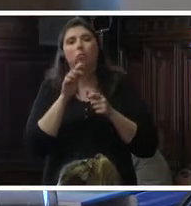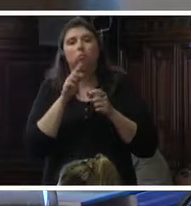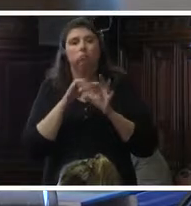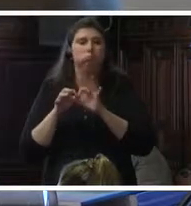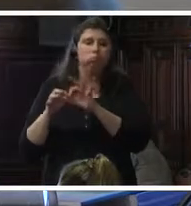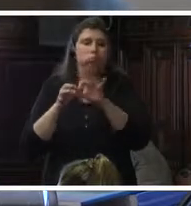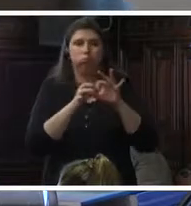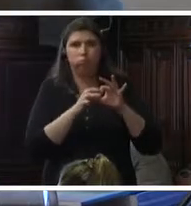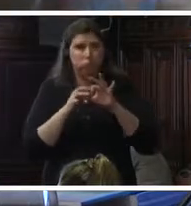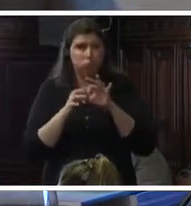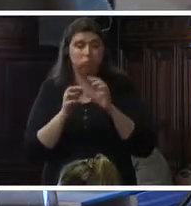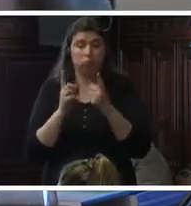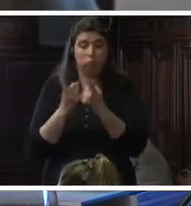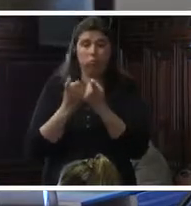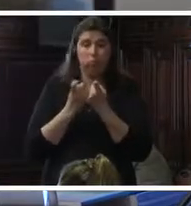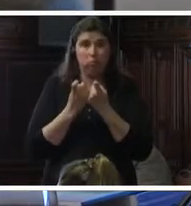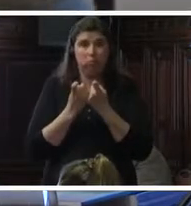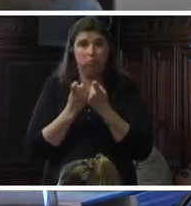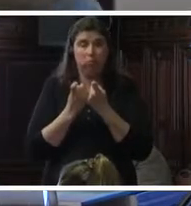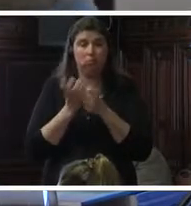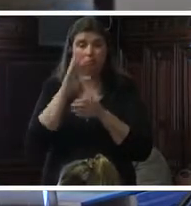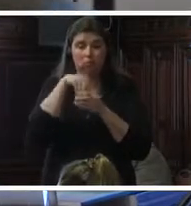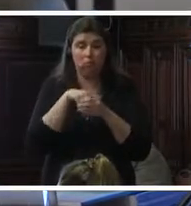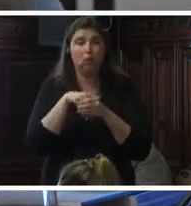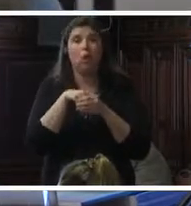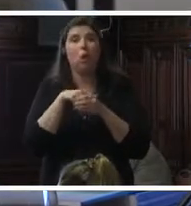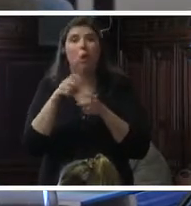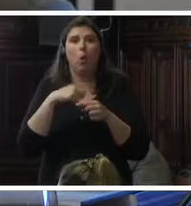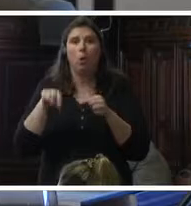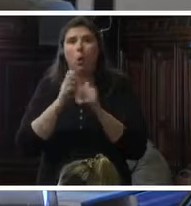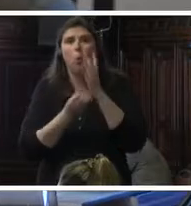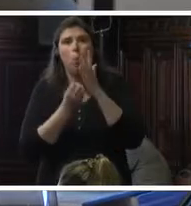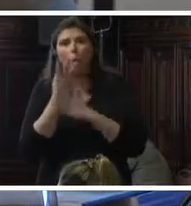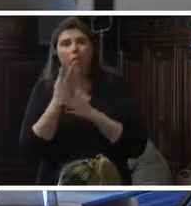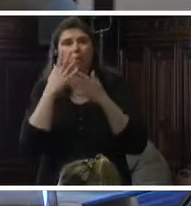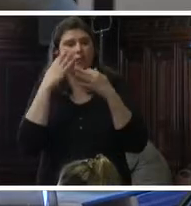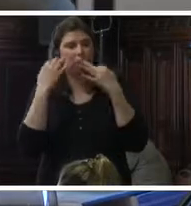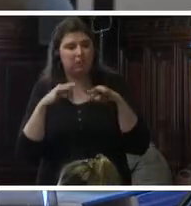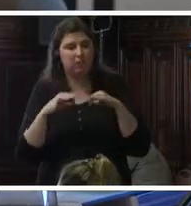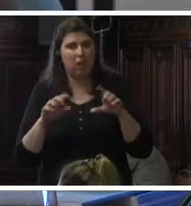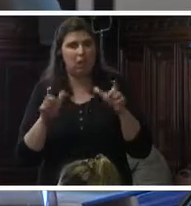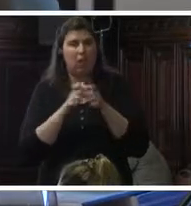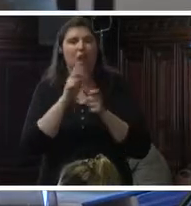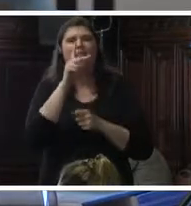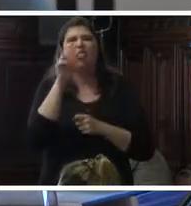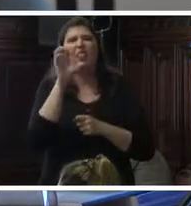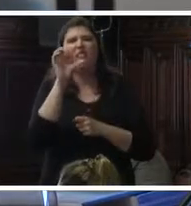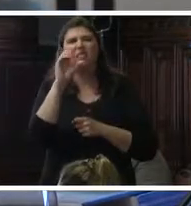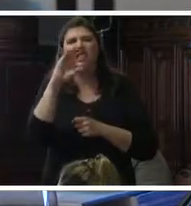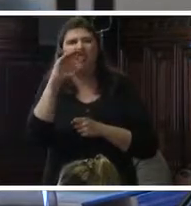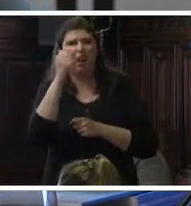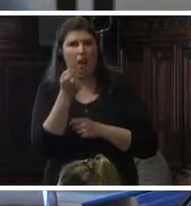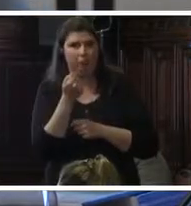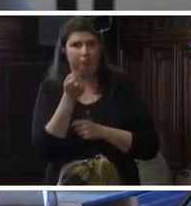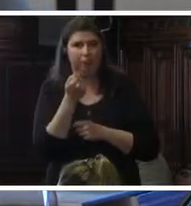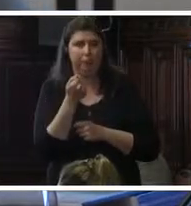intersectorialidad que requiere, incluyendo pues nuestra nueva relatoría especial DESCA. Y quiero hacer